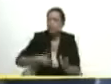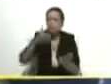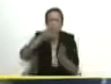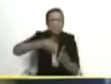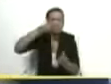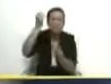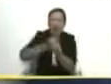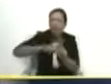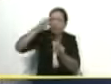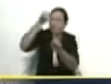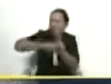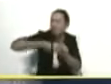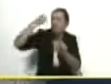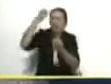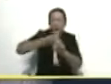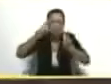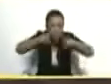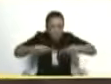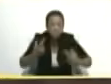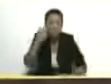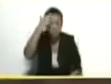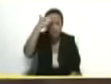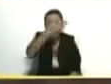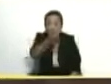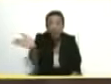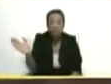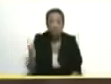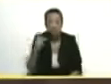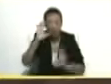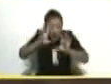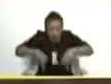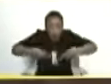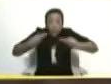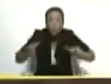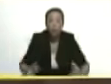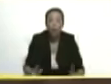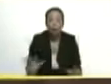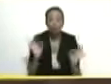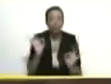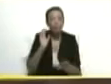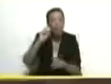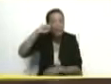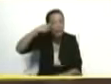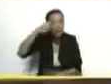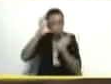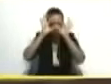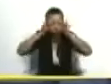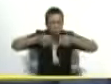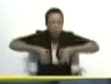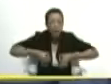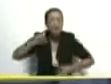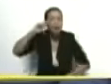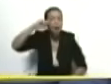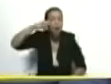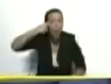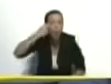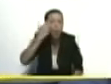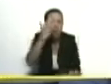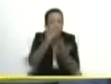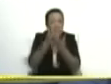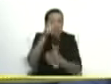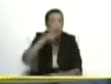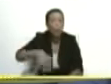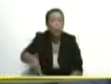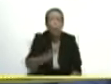permanente. Ustedes lo saben, pero no está de más reflexionarlo, recordarlo frente a nuestro